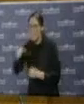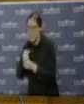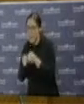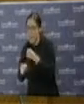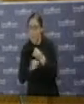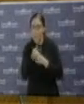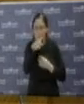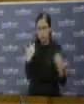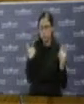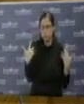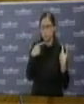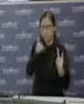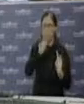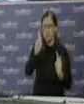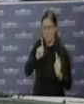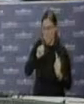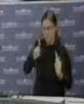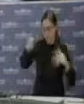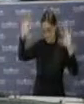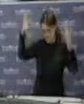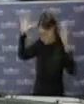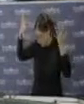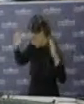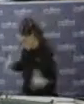sacrificado con sus mentiras. Con sus mentiras.